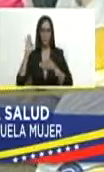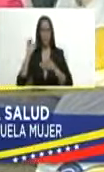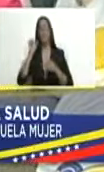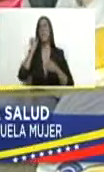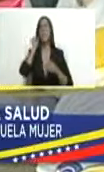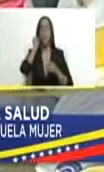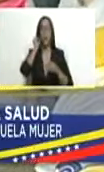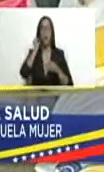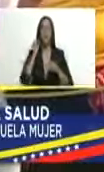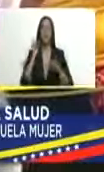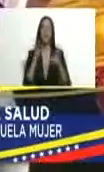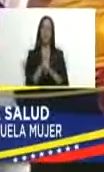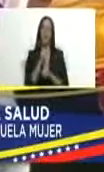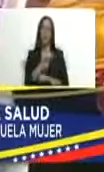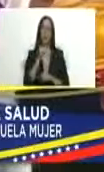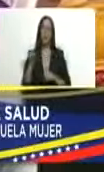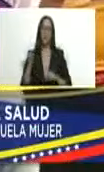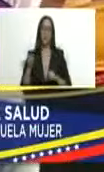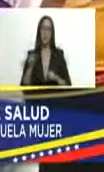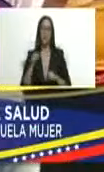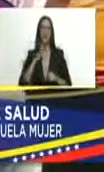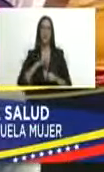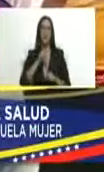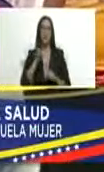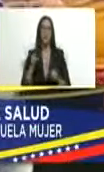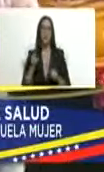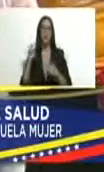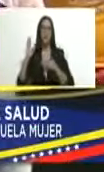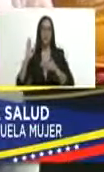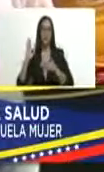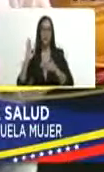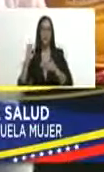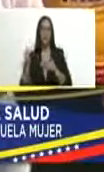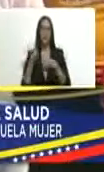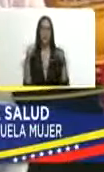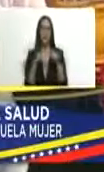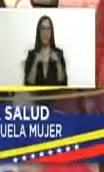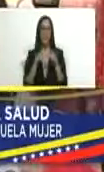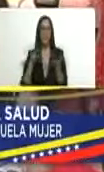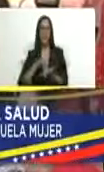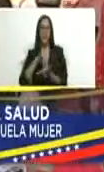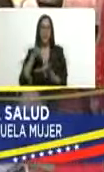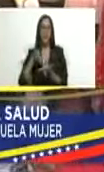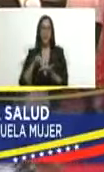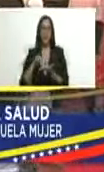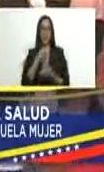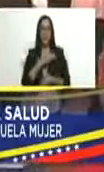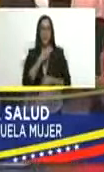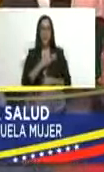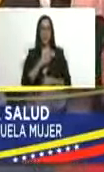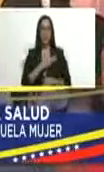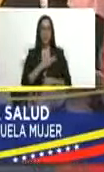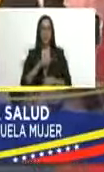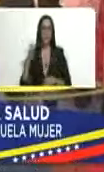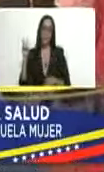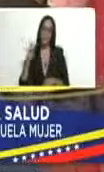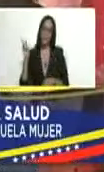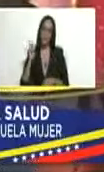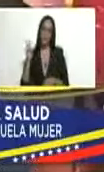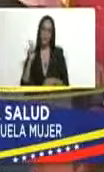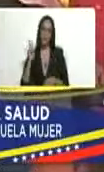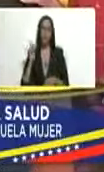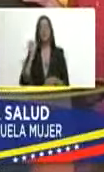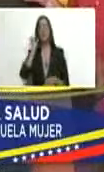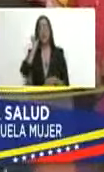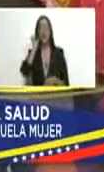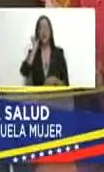Mujeres, confío en ustedes. Quedan ustedes juramentadas como el equipo nacional de la gran misión Venezuela